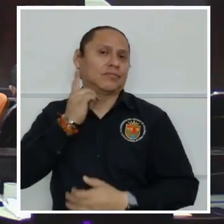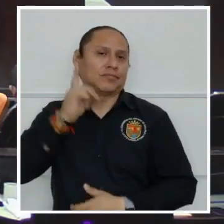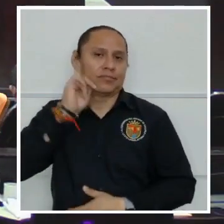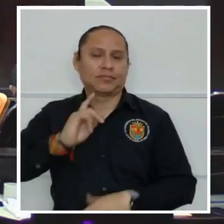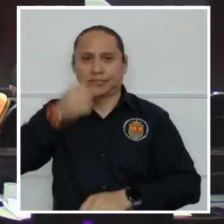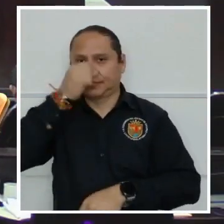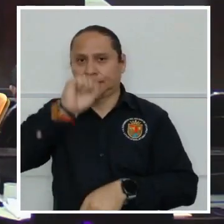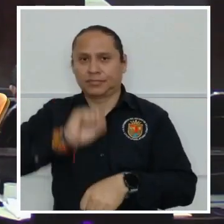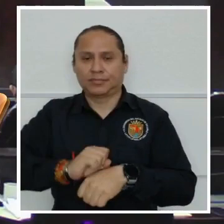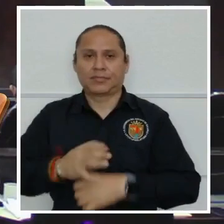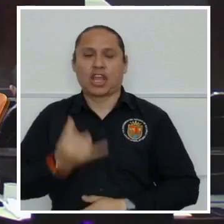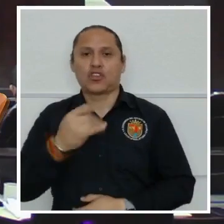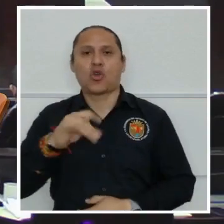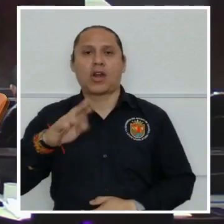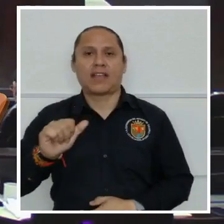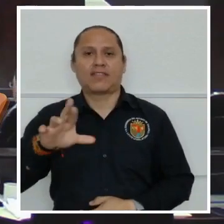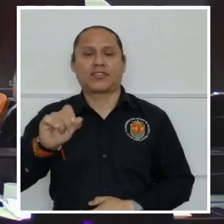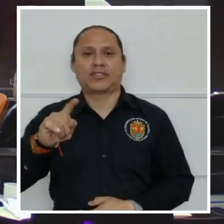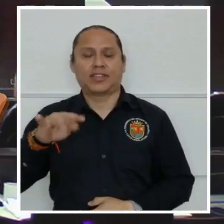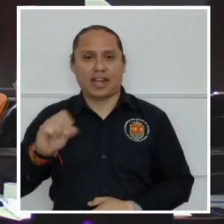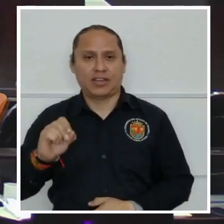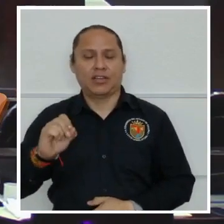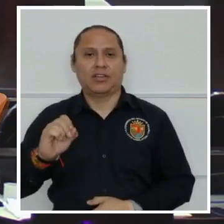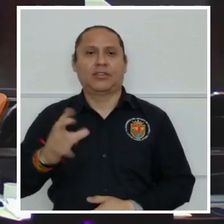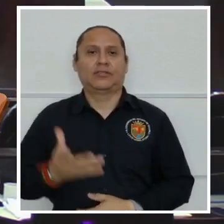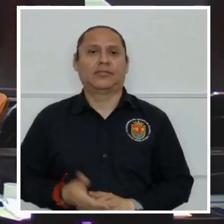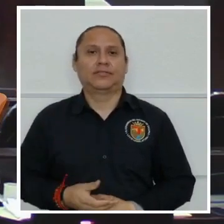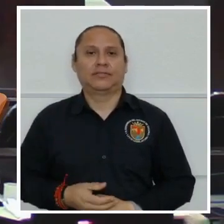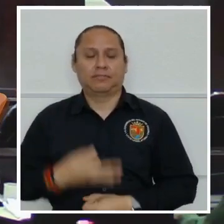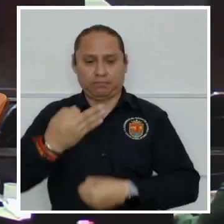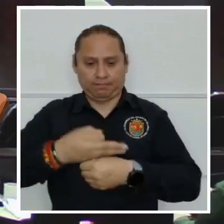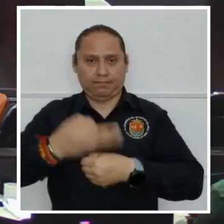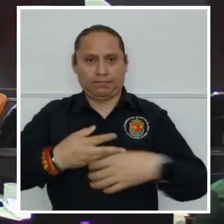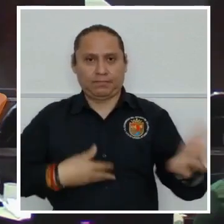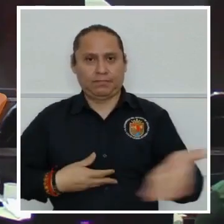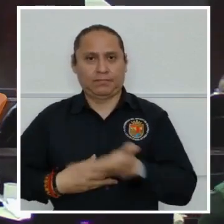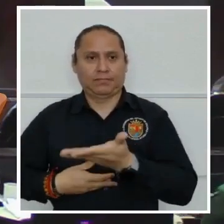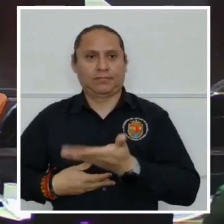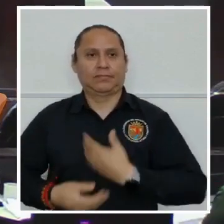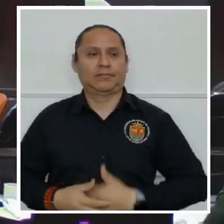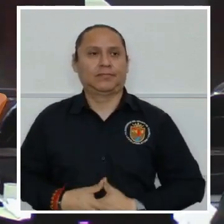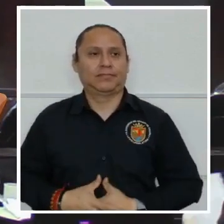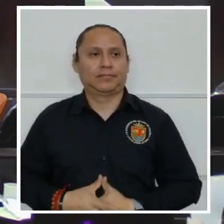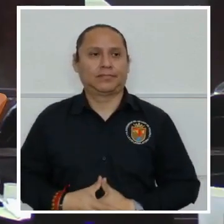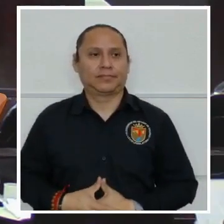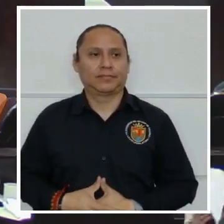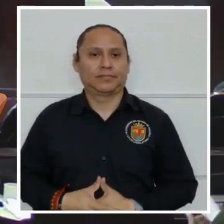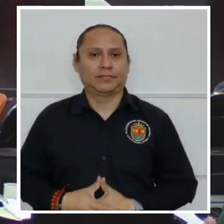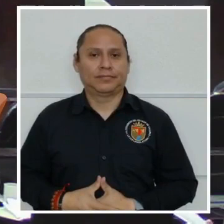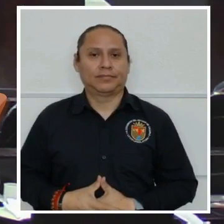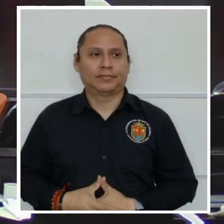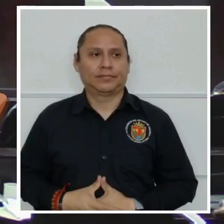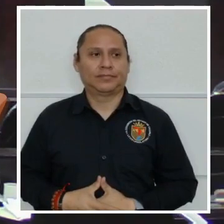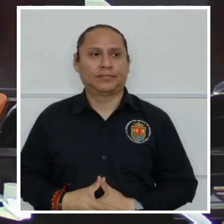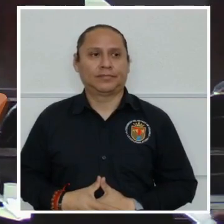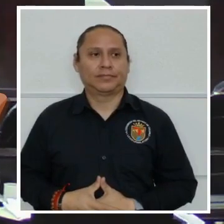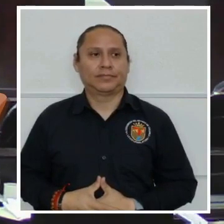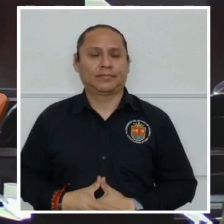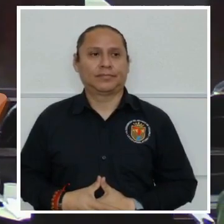con la diputada secretaria Yolanda del Rosario Correa González a partir de este momento.